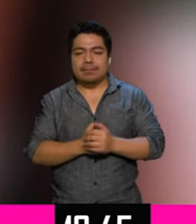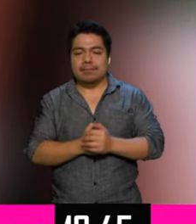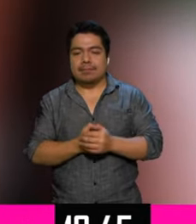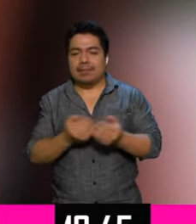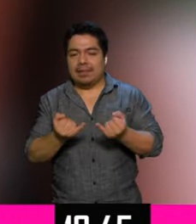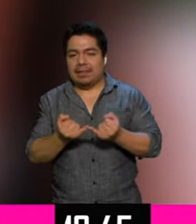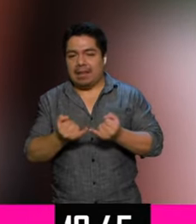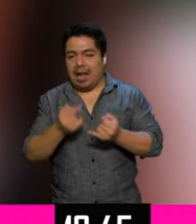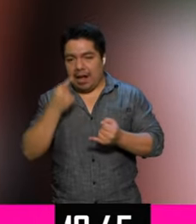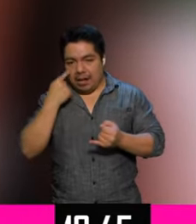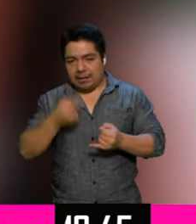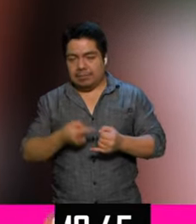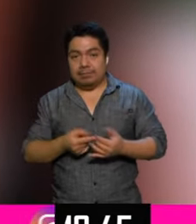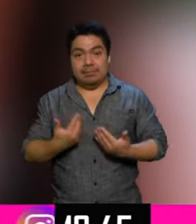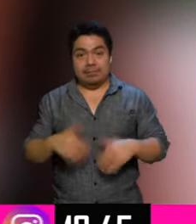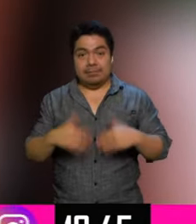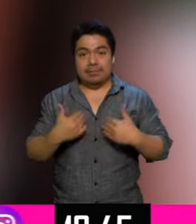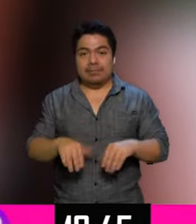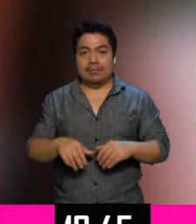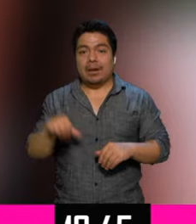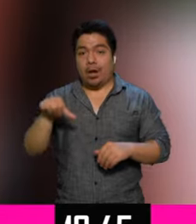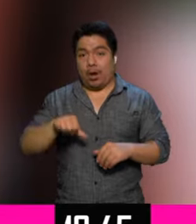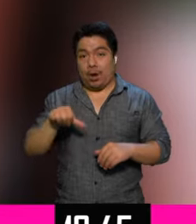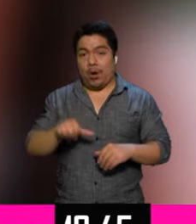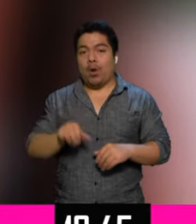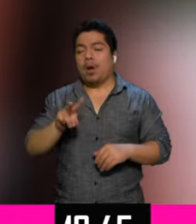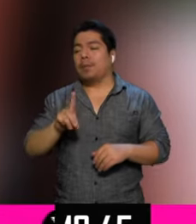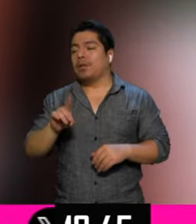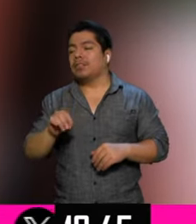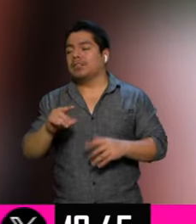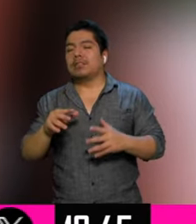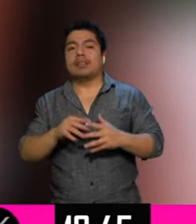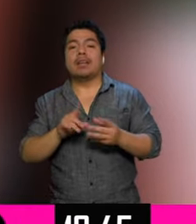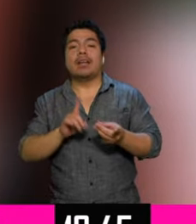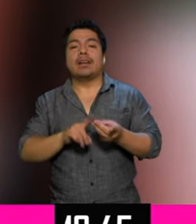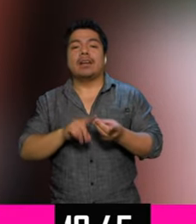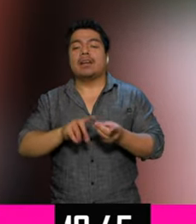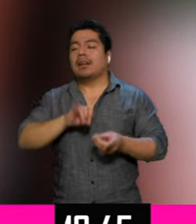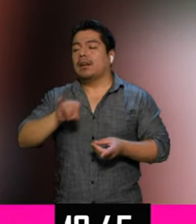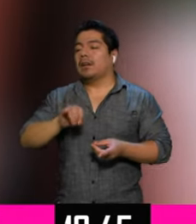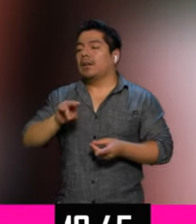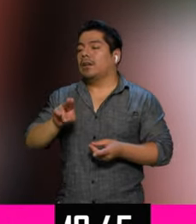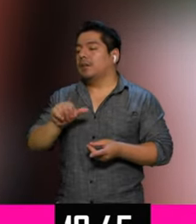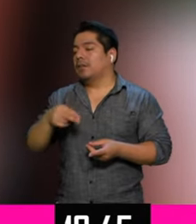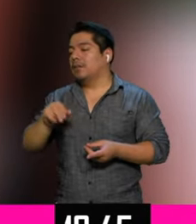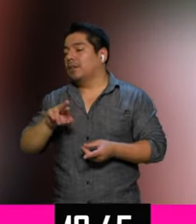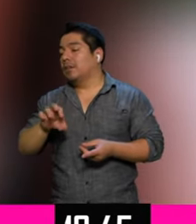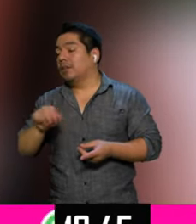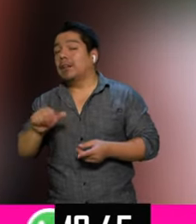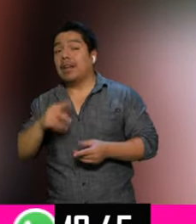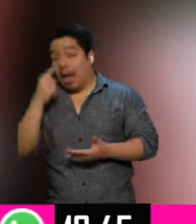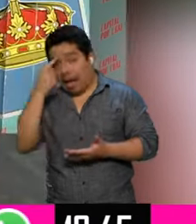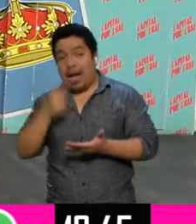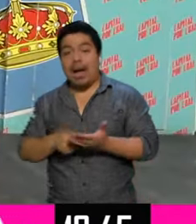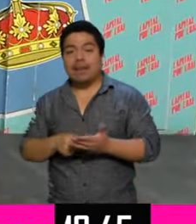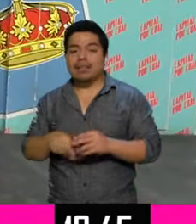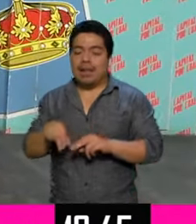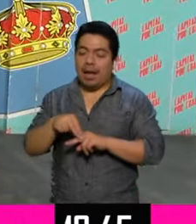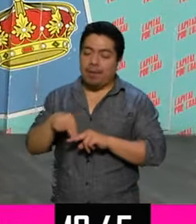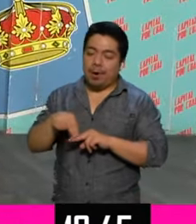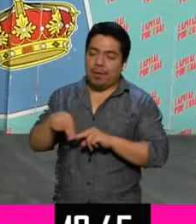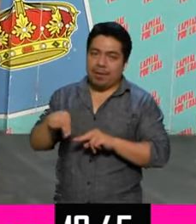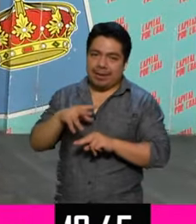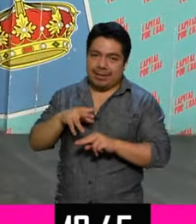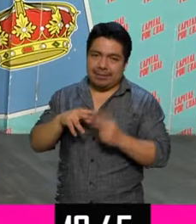apaña. Hoy va a haber función de Budo Centro Championship en el Juan de la Barrera. ¿Y qué creen? Que tenemos boletos.